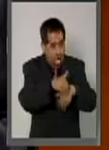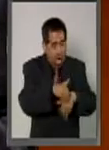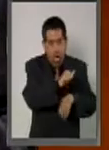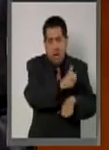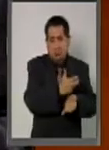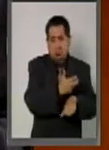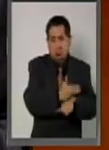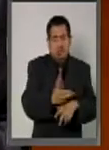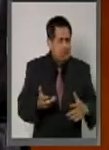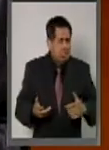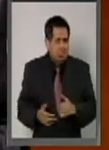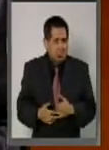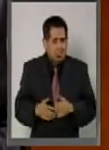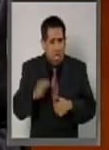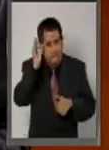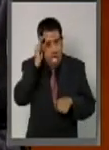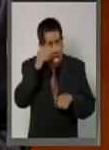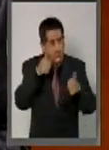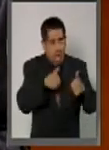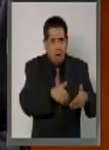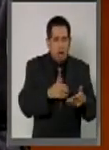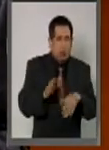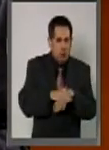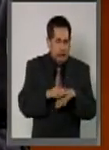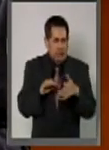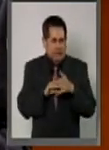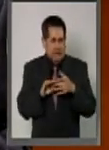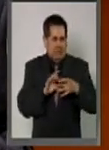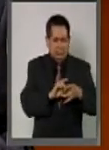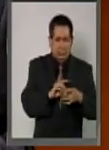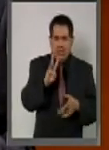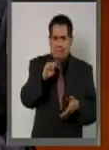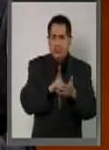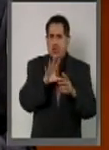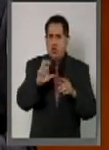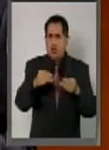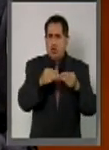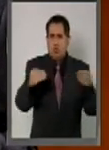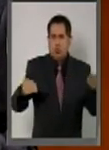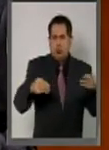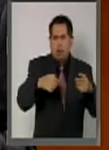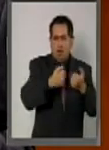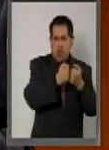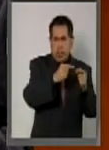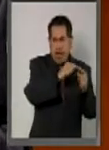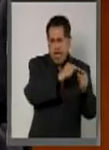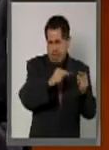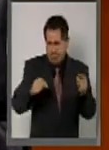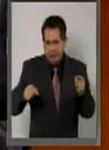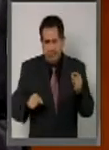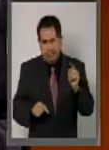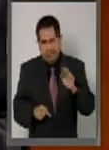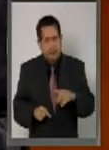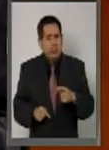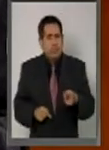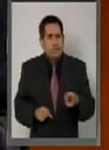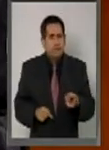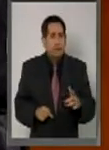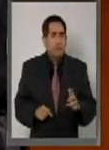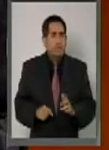No solo por su cercanía y compartir 3.000 kilómetros de frontera, lo que tiene importantes